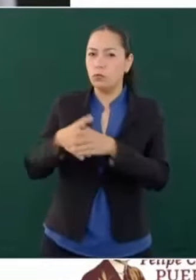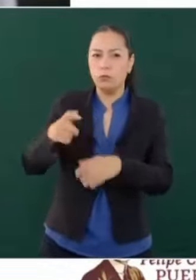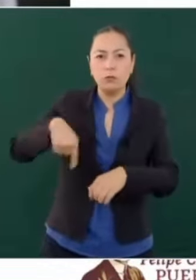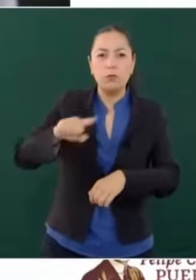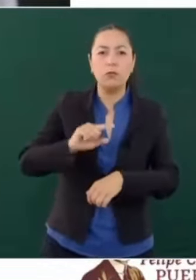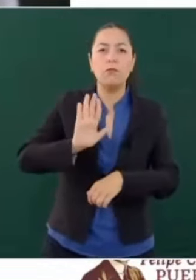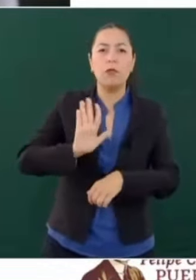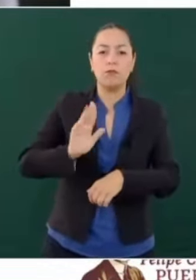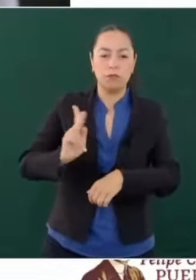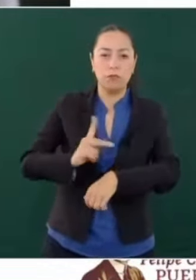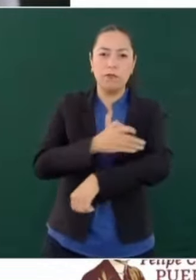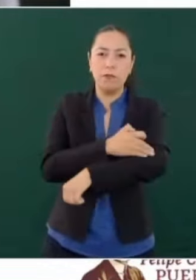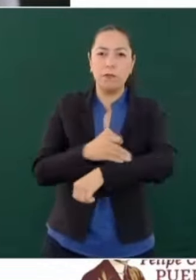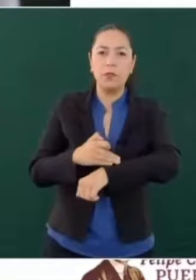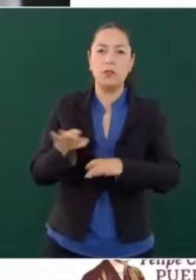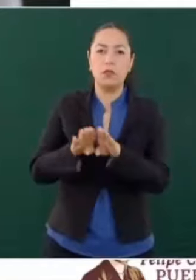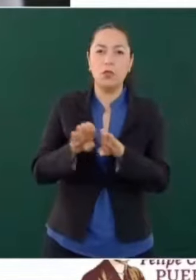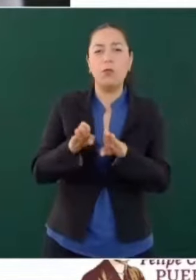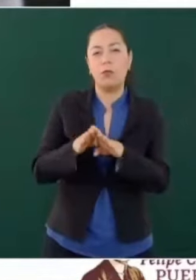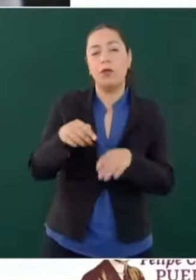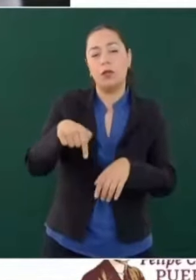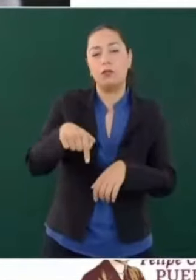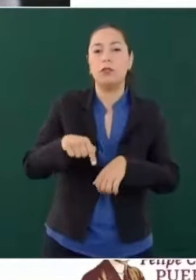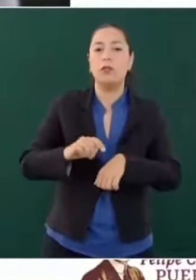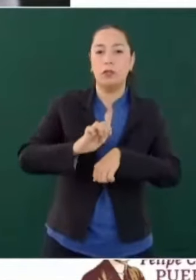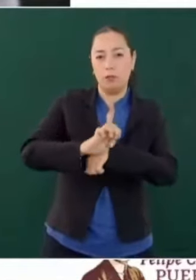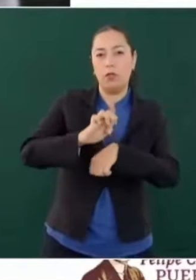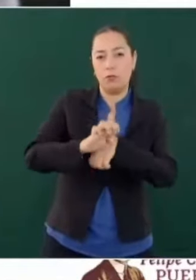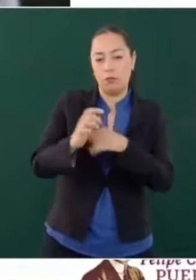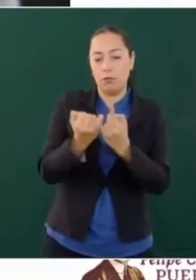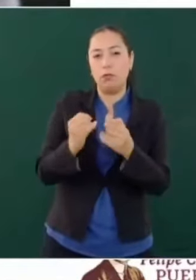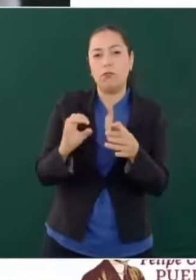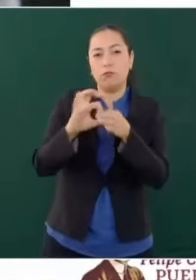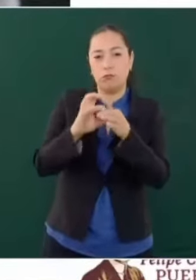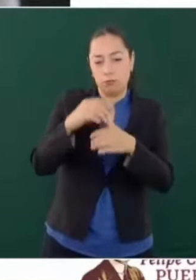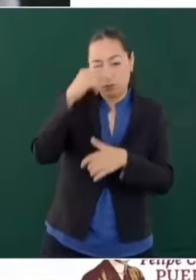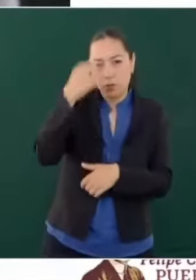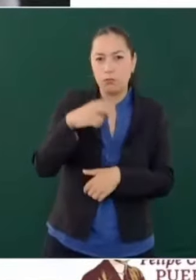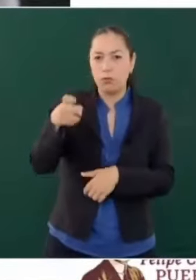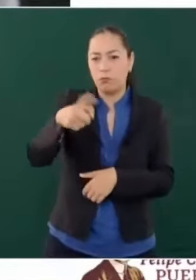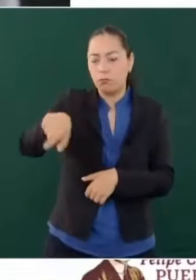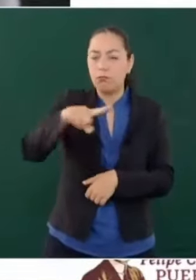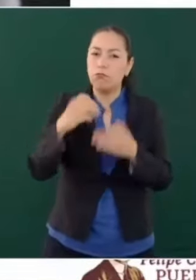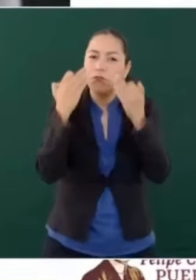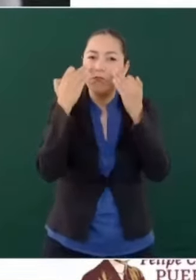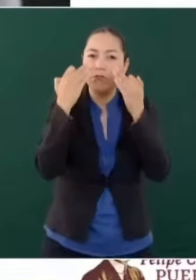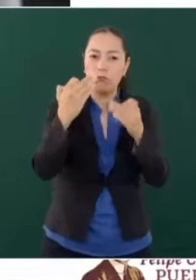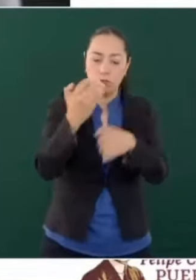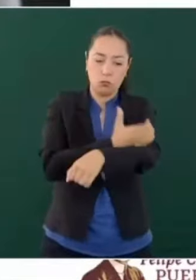de México en Ecuador y de eso pueden dar testimonio los que me acompañan.